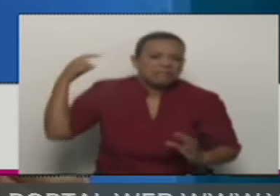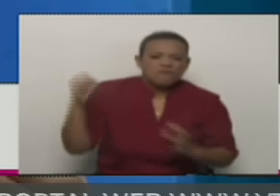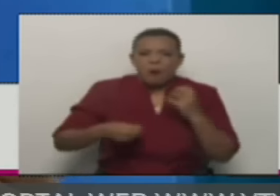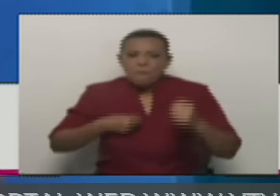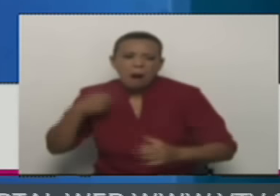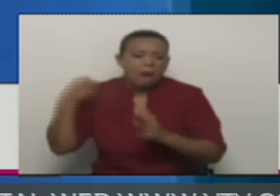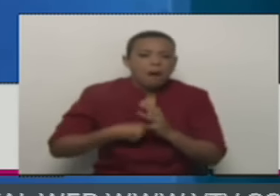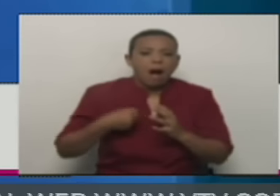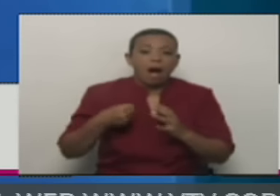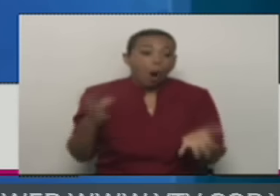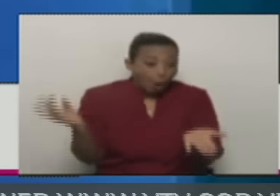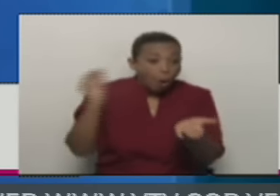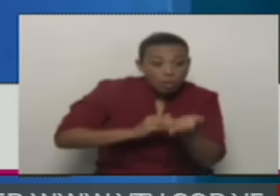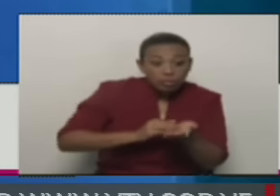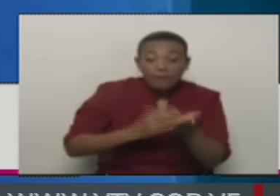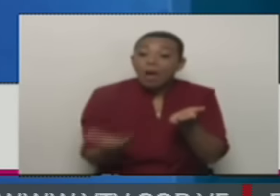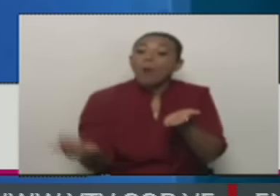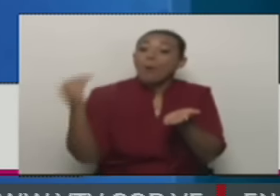¿Otra vez?